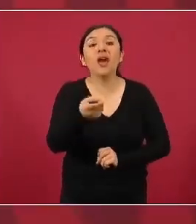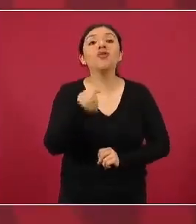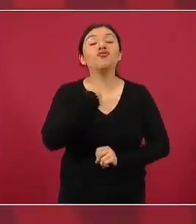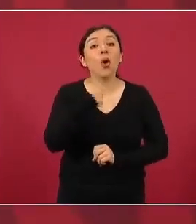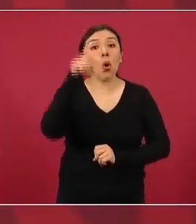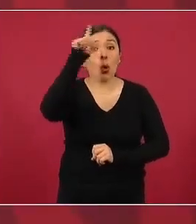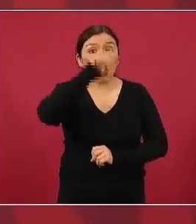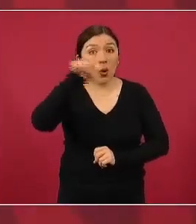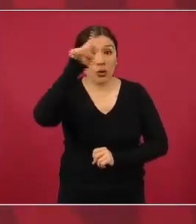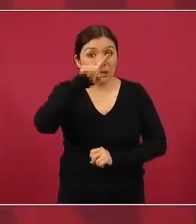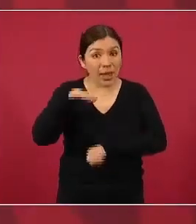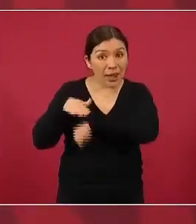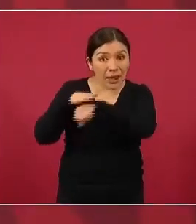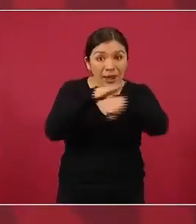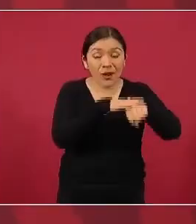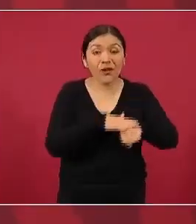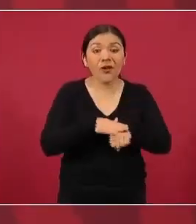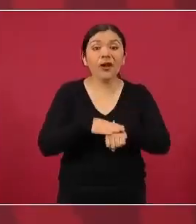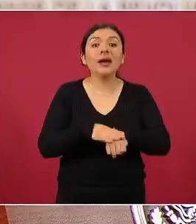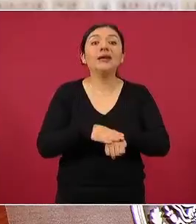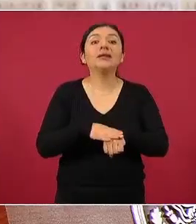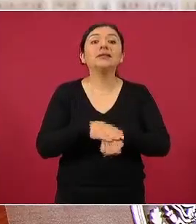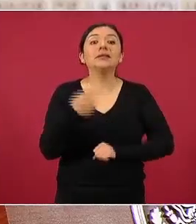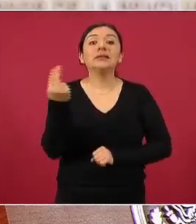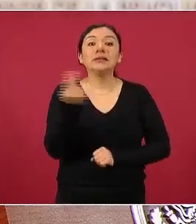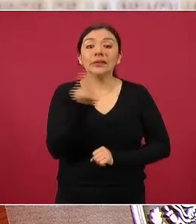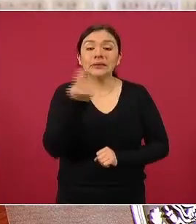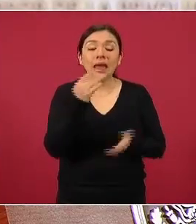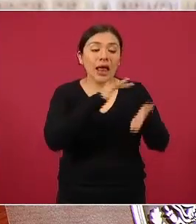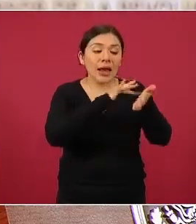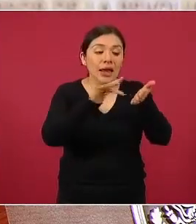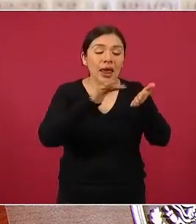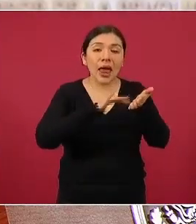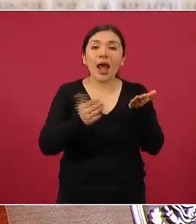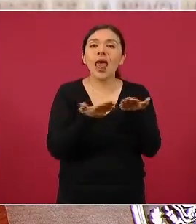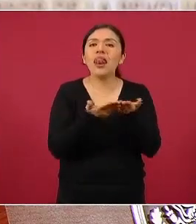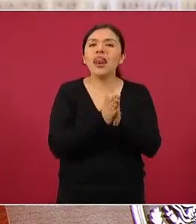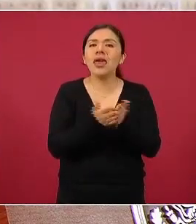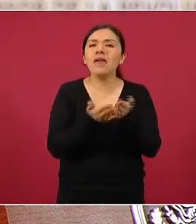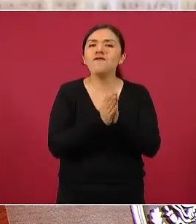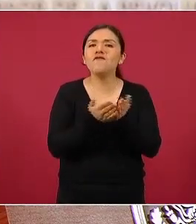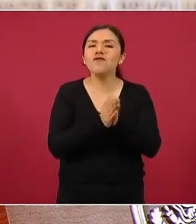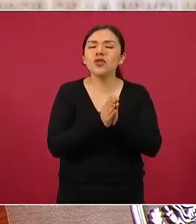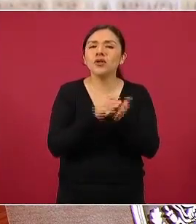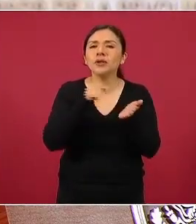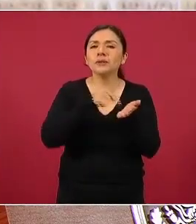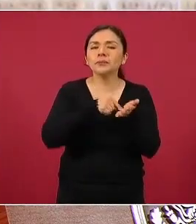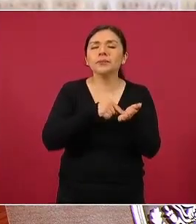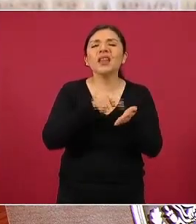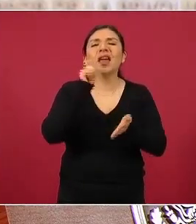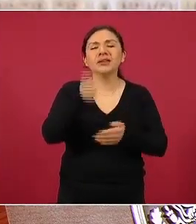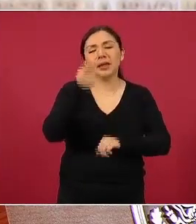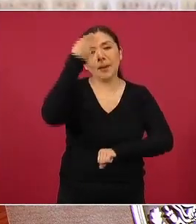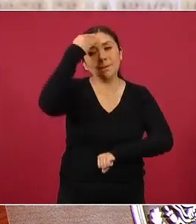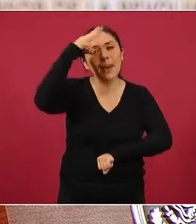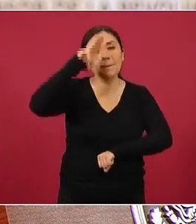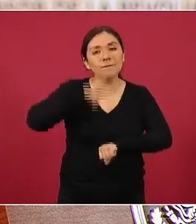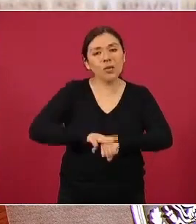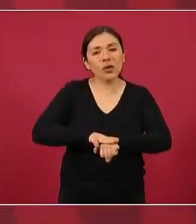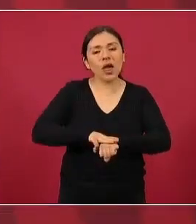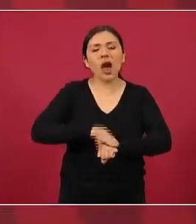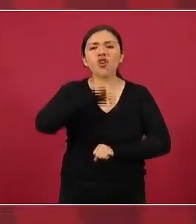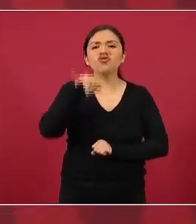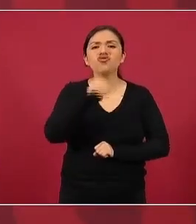yo que se leyera el libro sobre las memorias de